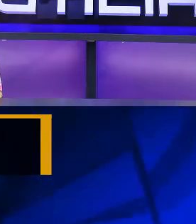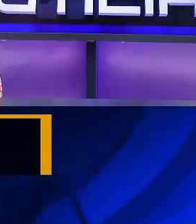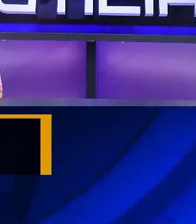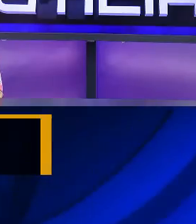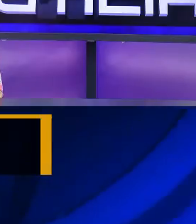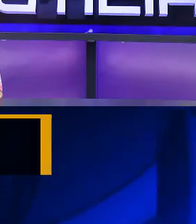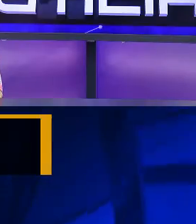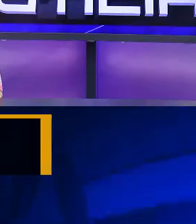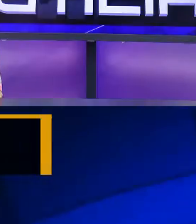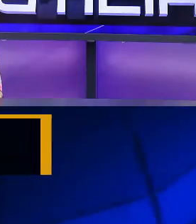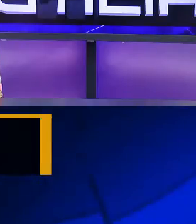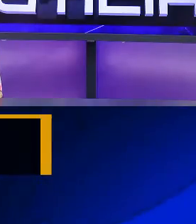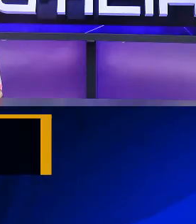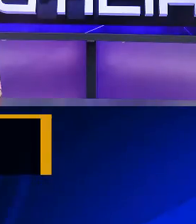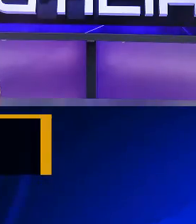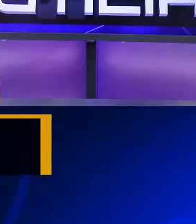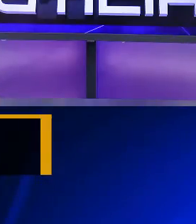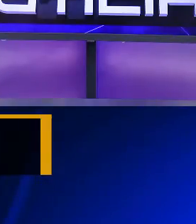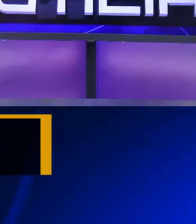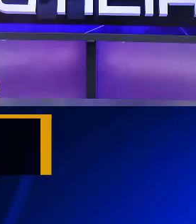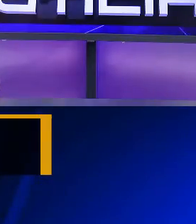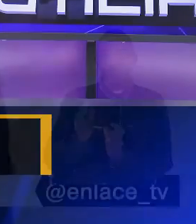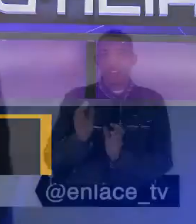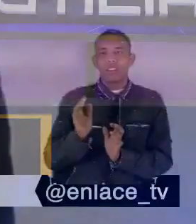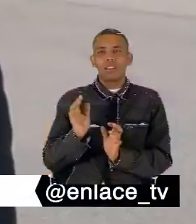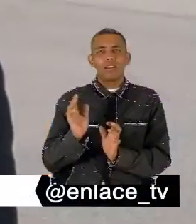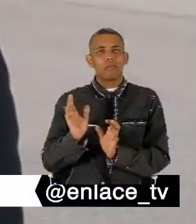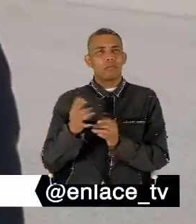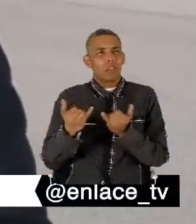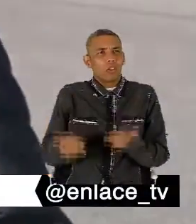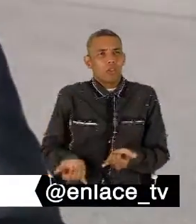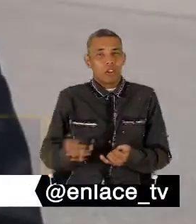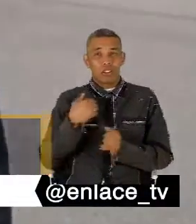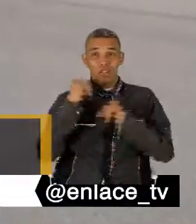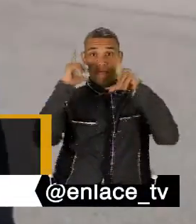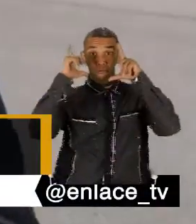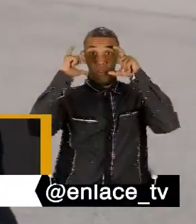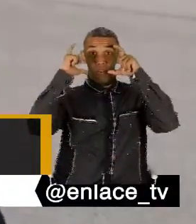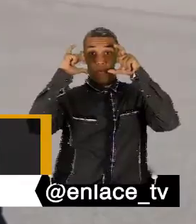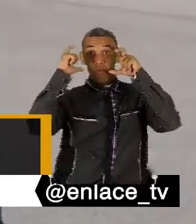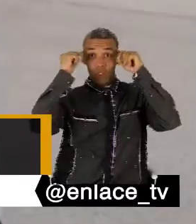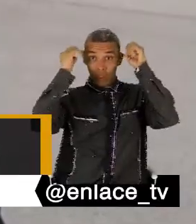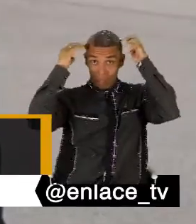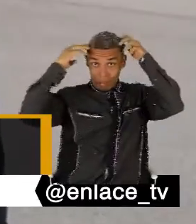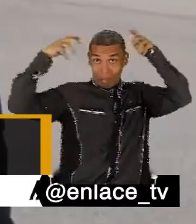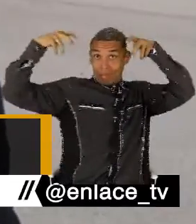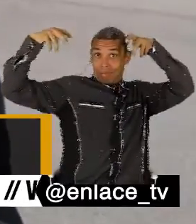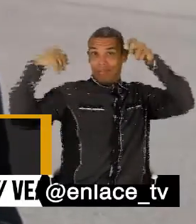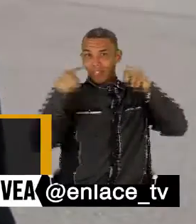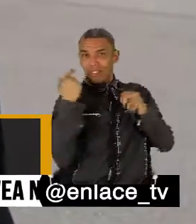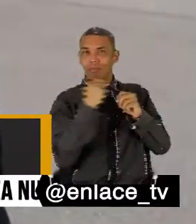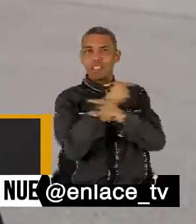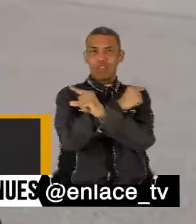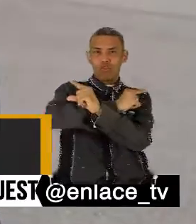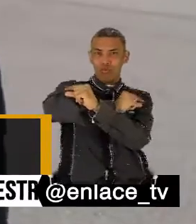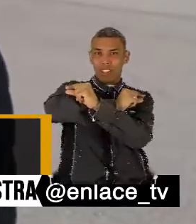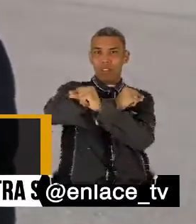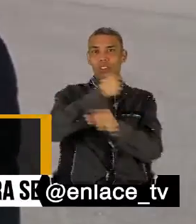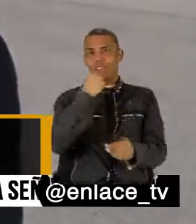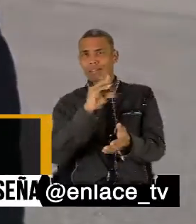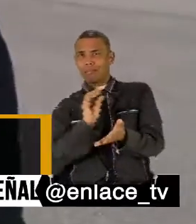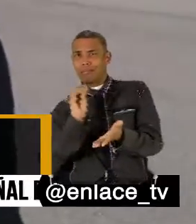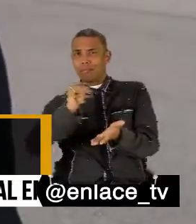este compromiso hoy frente a Paraguay. Salía James en la foto. Bueno, hablando con la prensa internacional acá, se dice que sí va a estar,